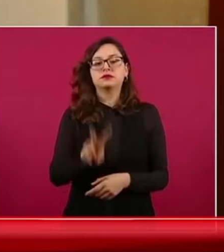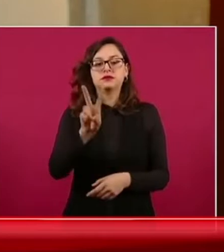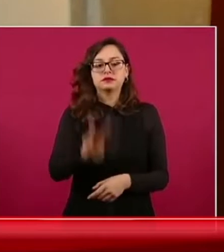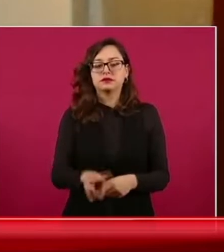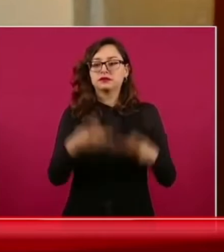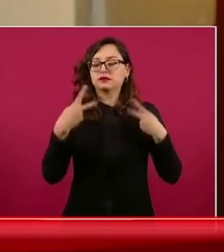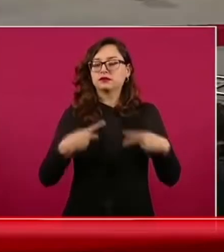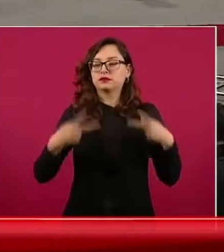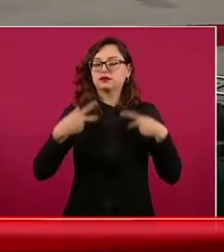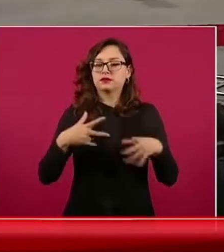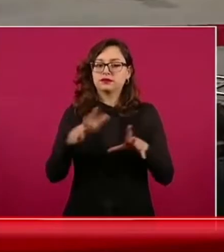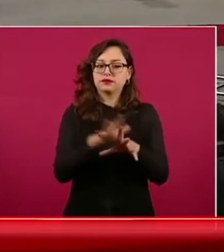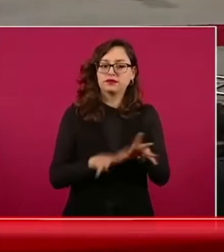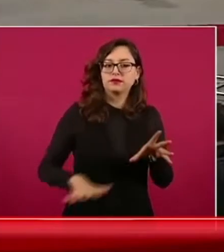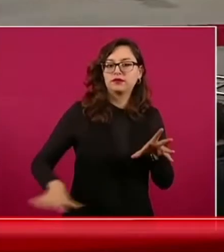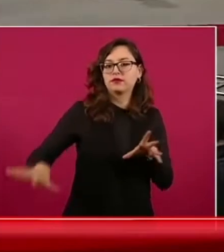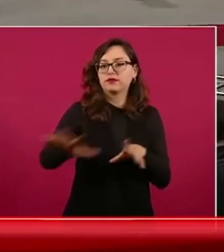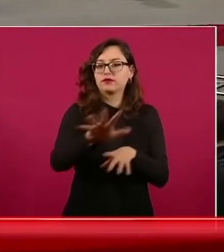pública